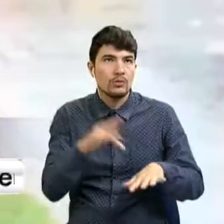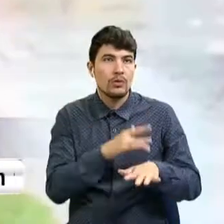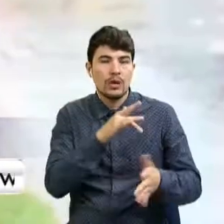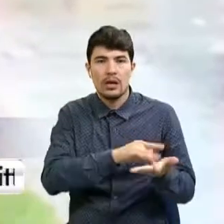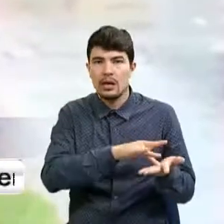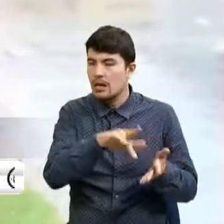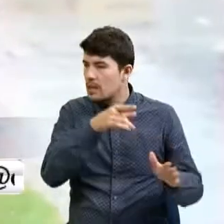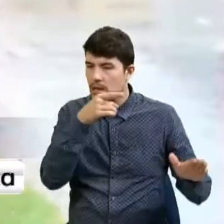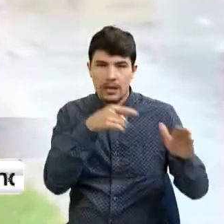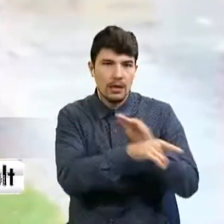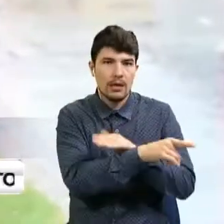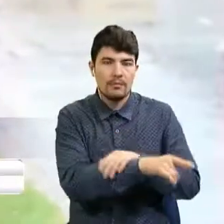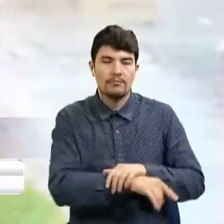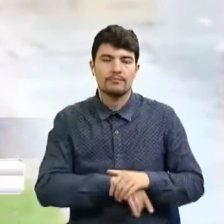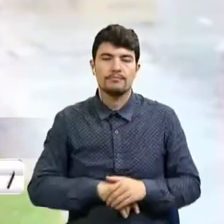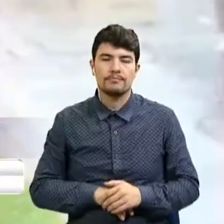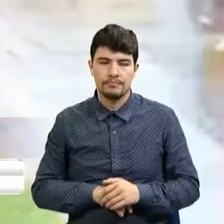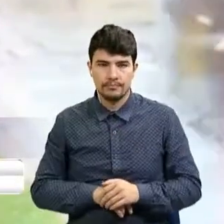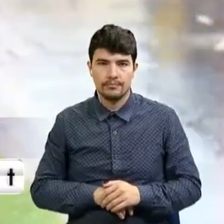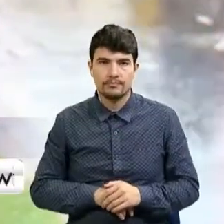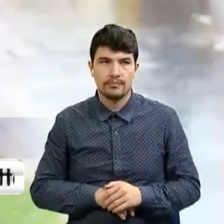evacuar.